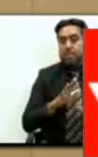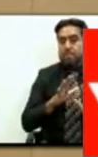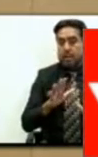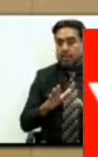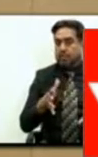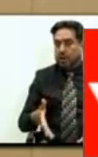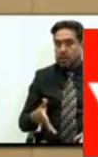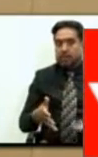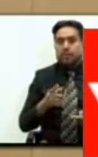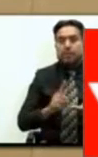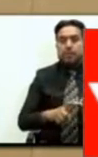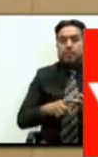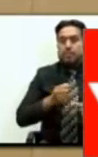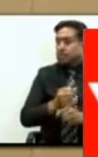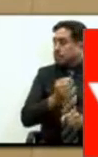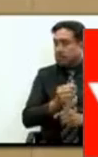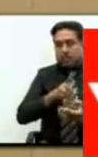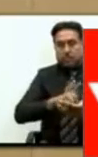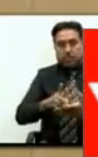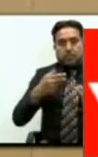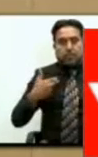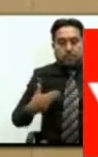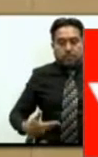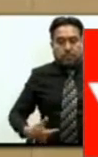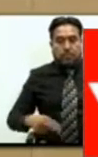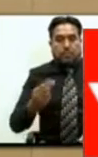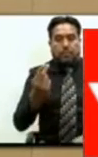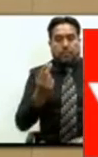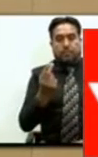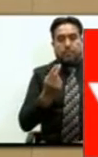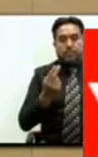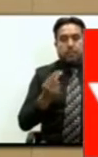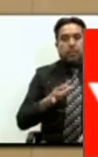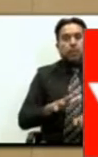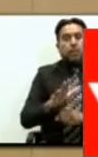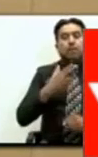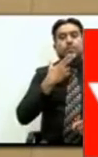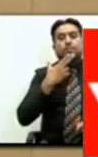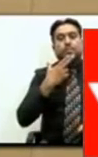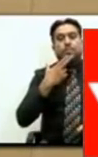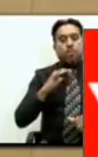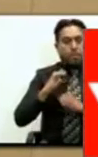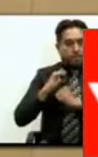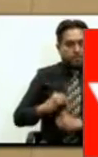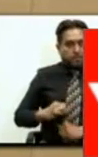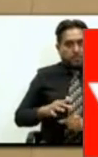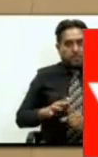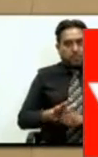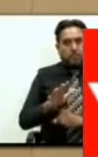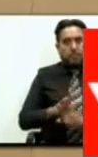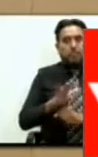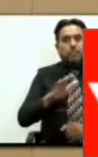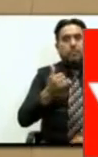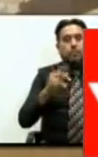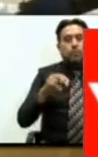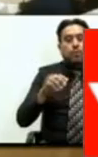justificar violaciones a derechos humanos respaldándose en el uso de la autoridad y en la aplicación de la ley